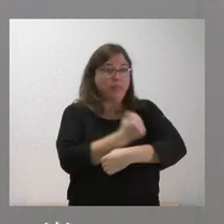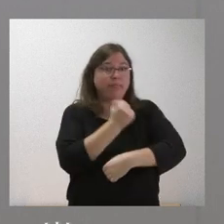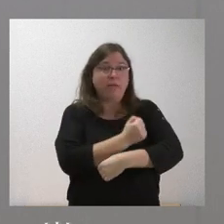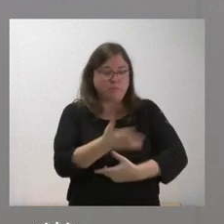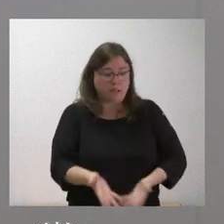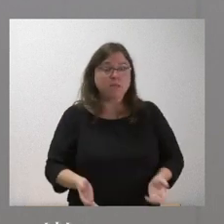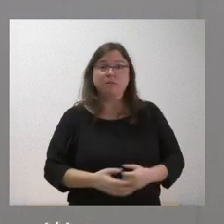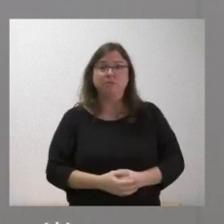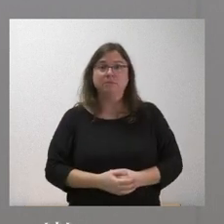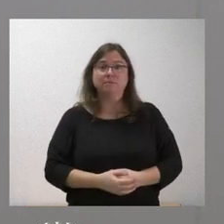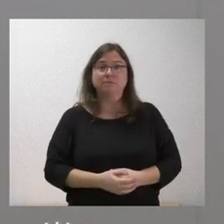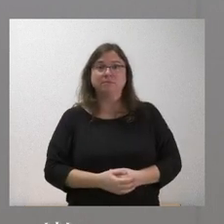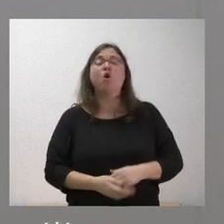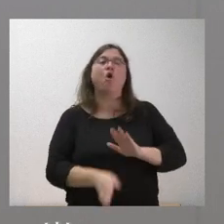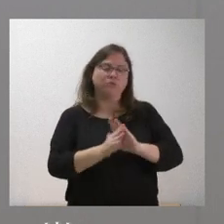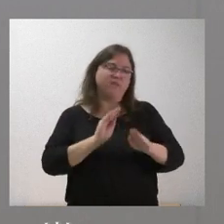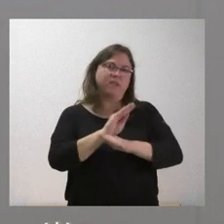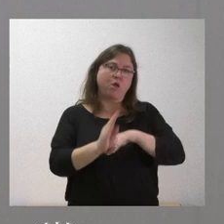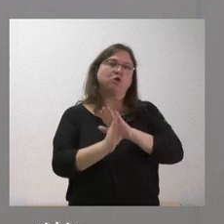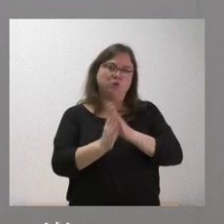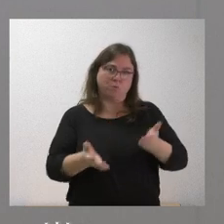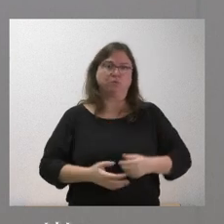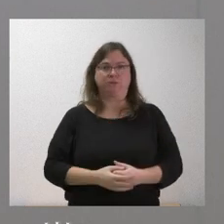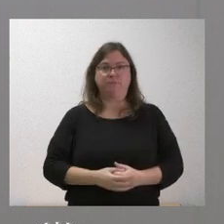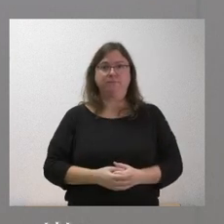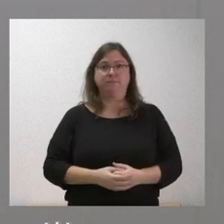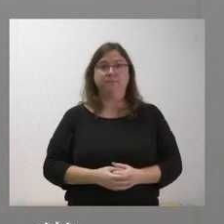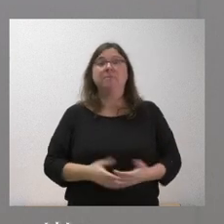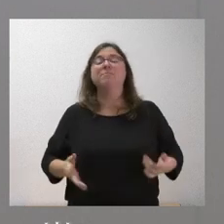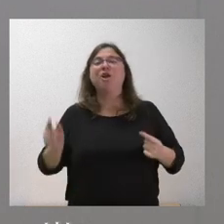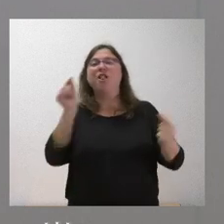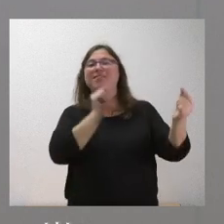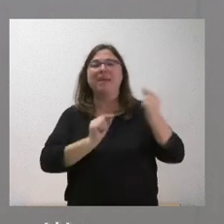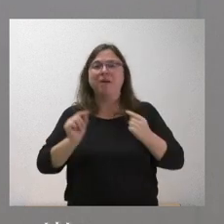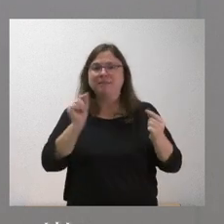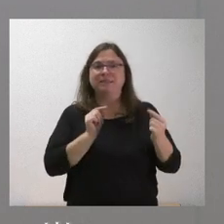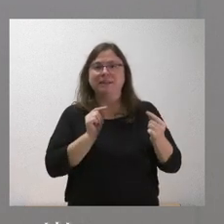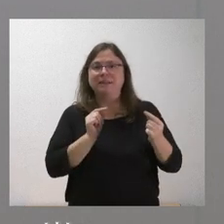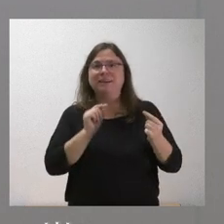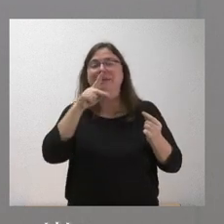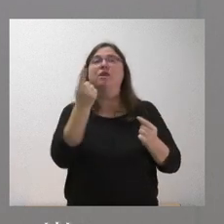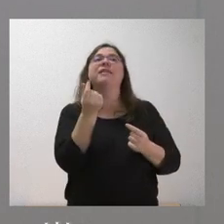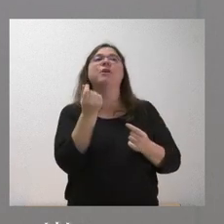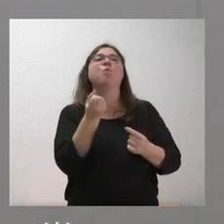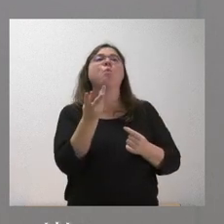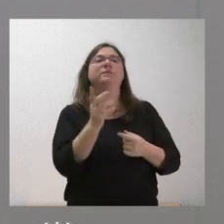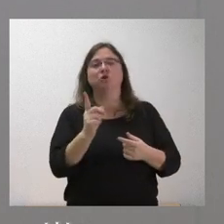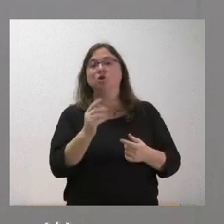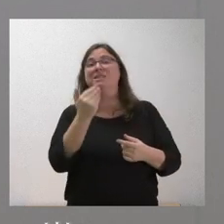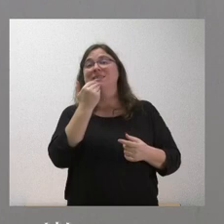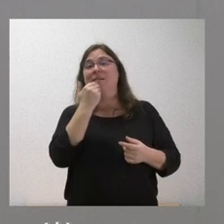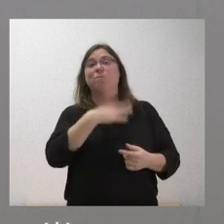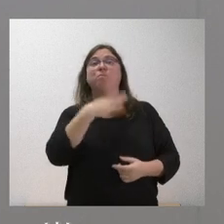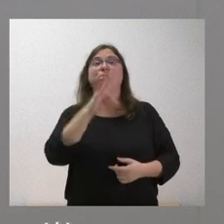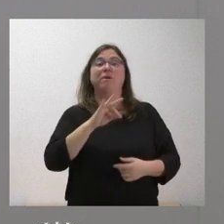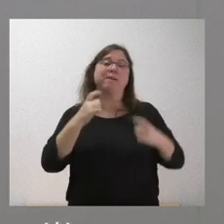funcionando lo vamos a seguir financiando pero el debate no pasa solo por Cuánto ao se pone sino si somos capaces de